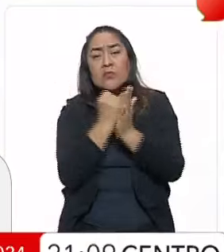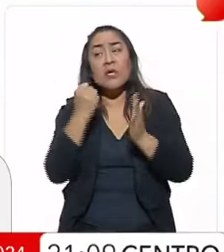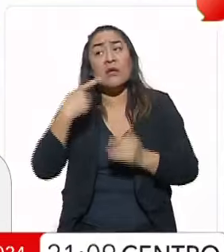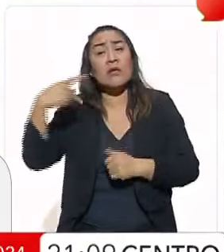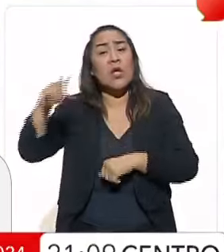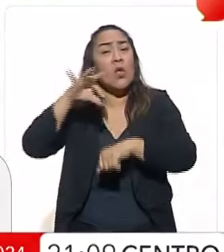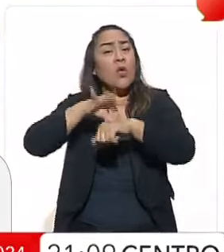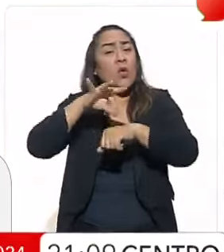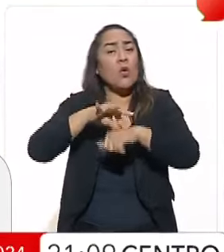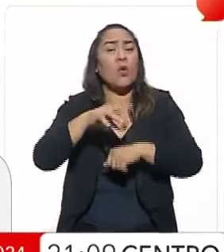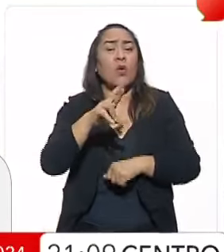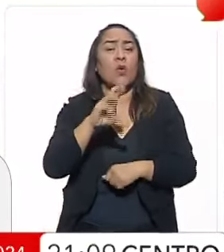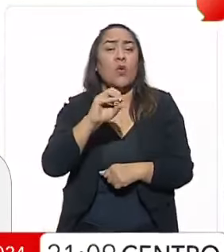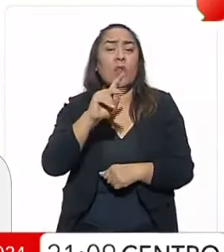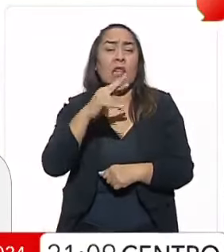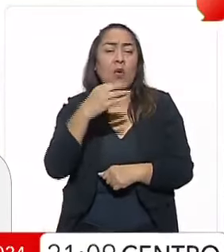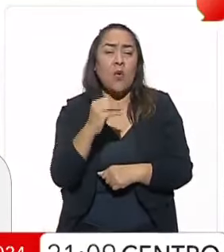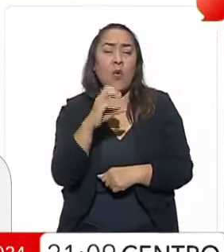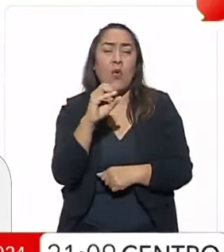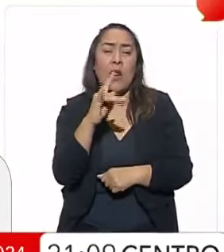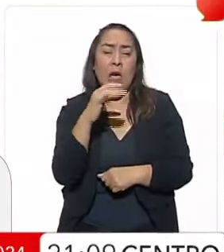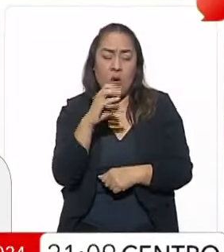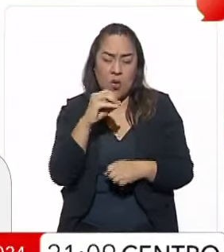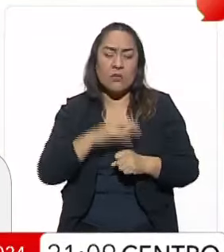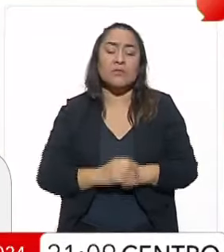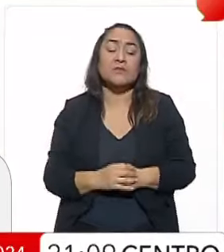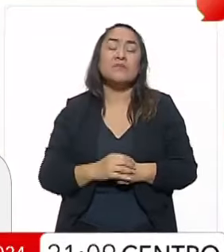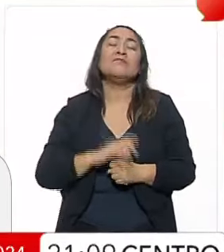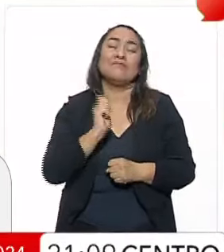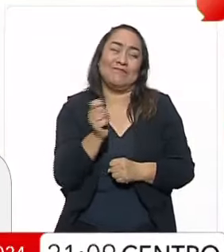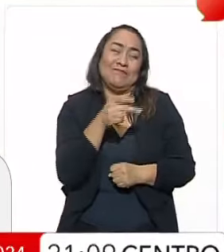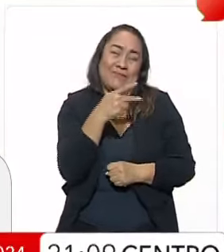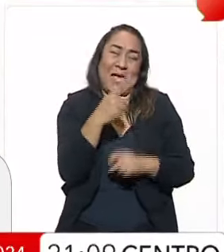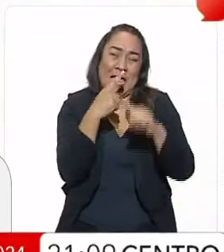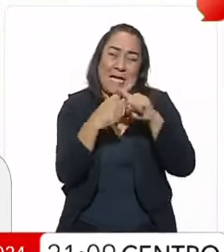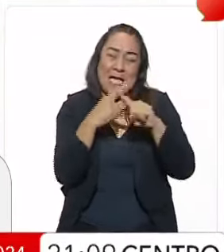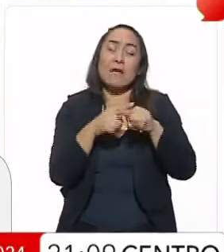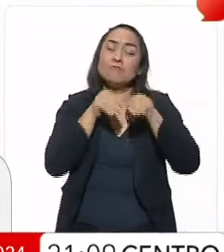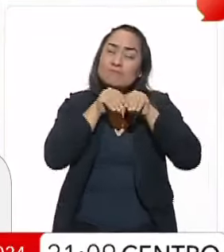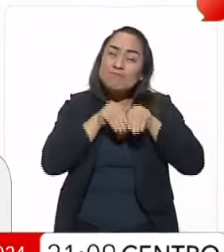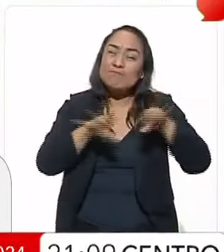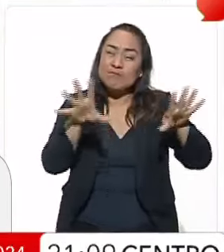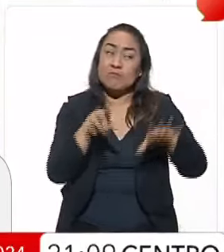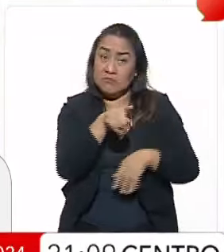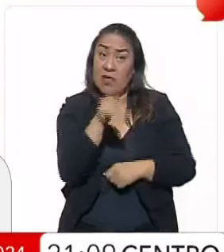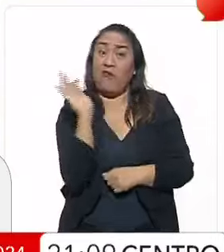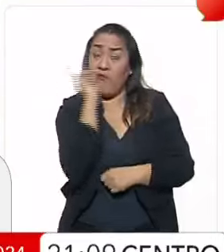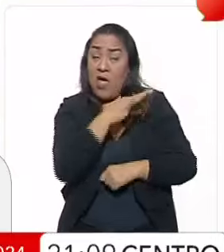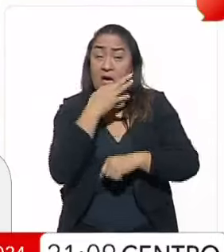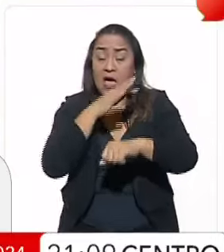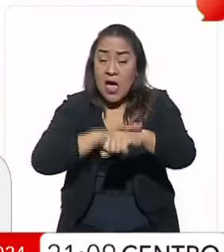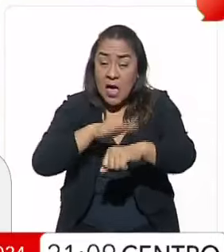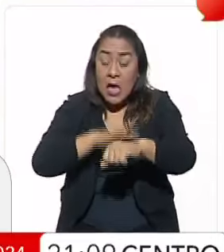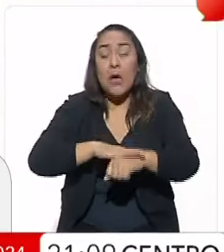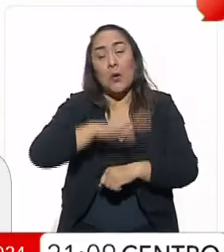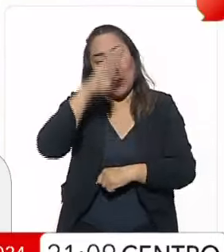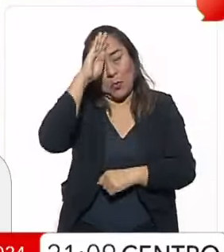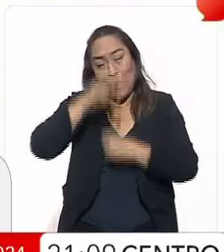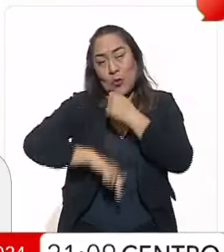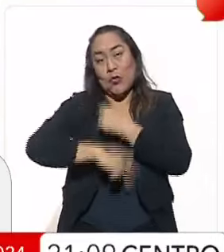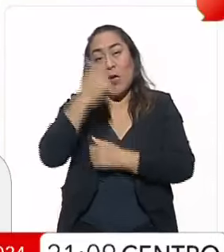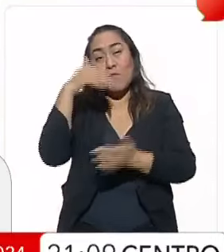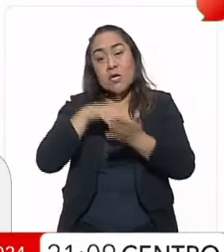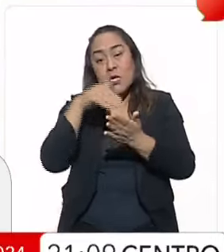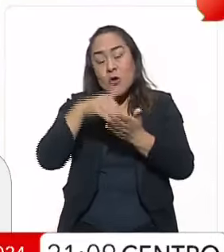doctor Rodrigo Horcajo Castelán. El hilo de Médicos Charlatanes, en el que denuncian el fraude de Marilyn Cot, llegó a los 12 millones